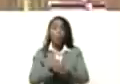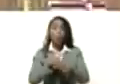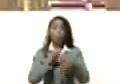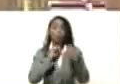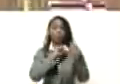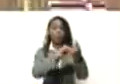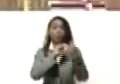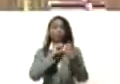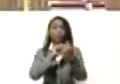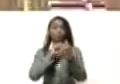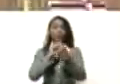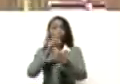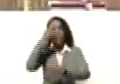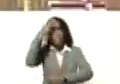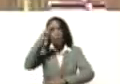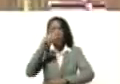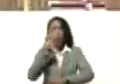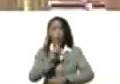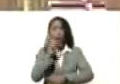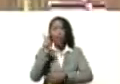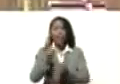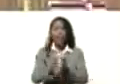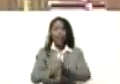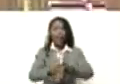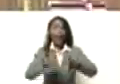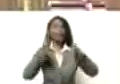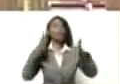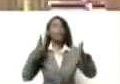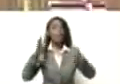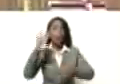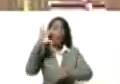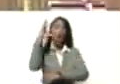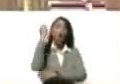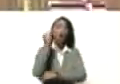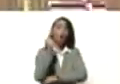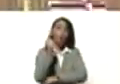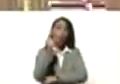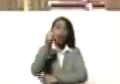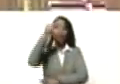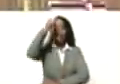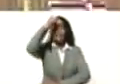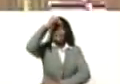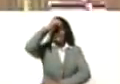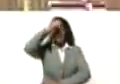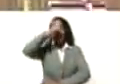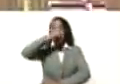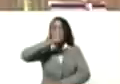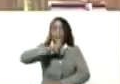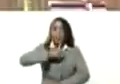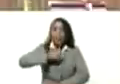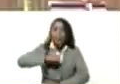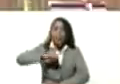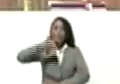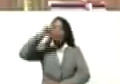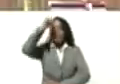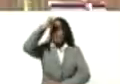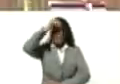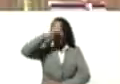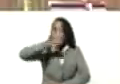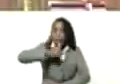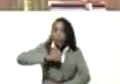resultado y lo mantuvimos hemos mantenido los métodos preventivos